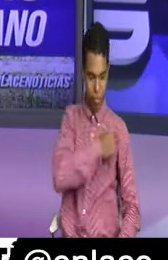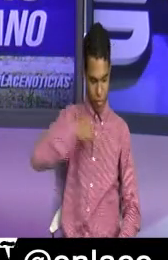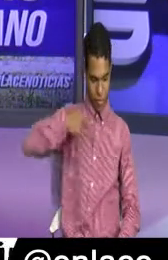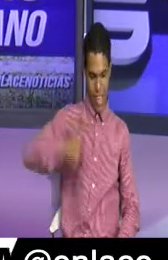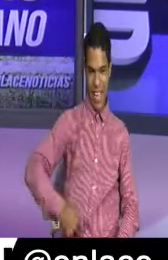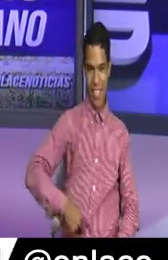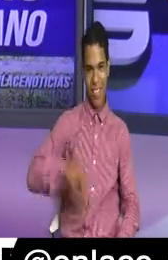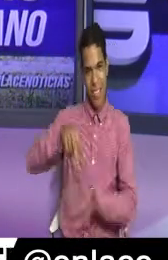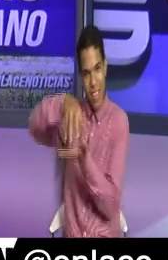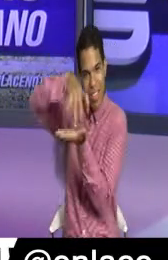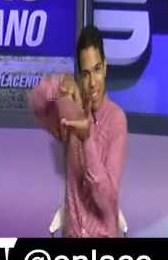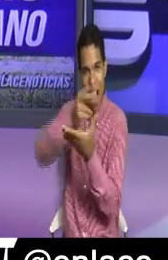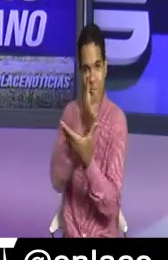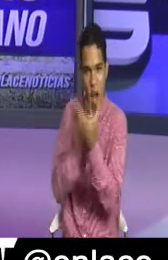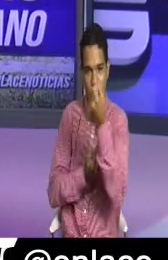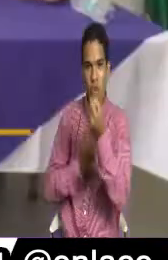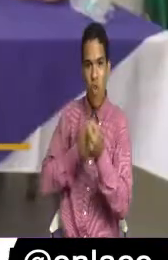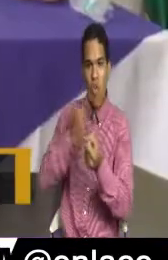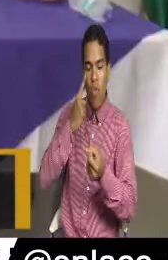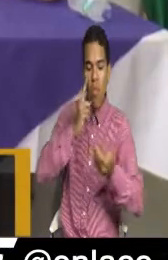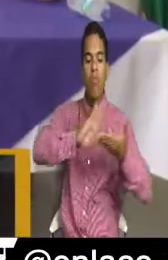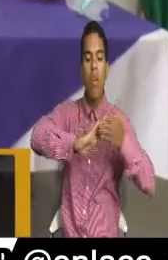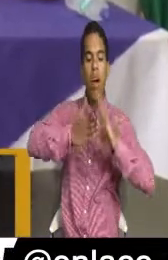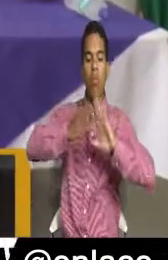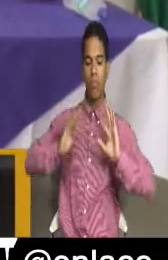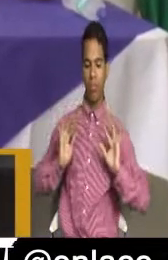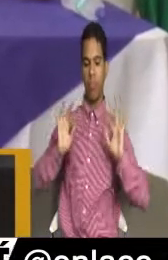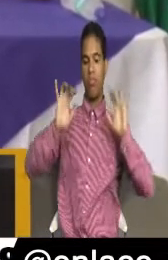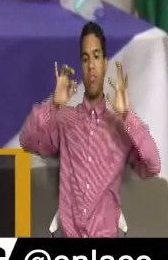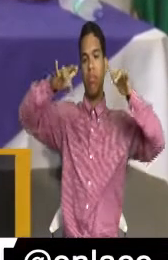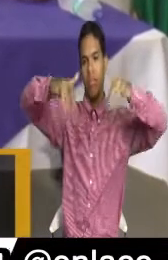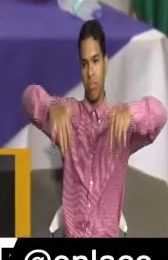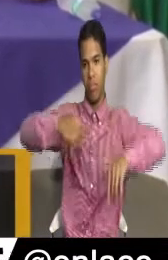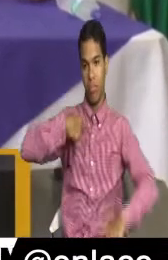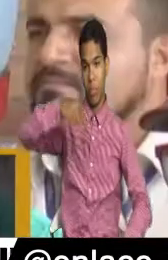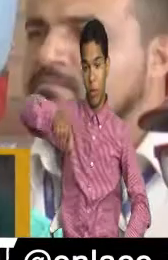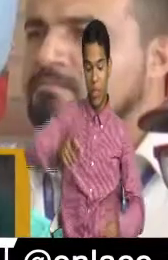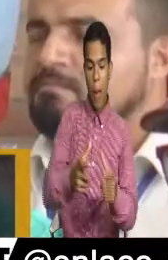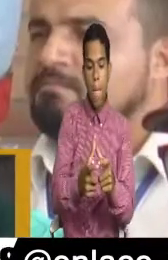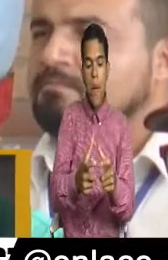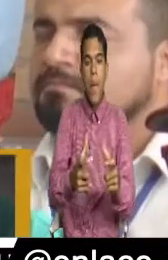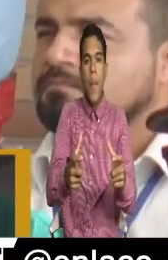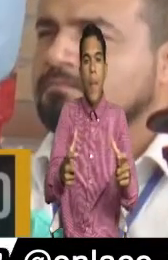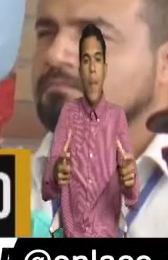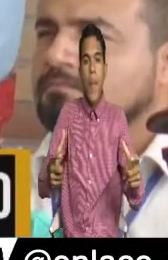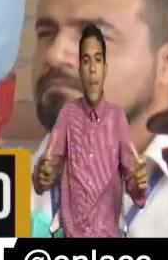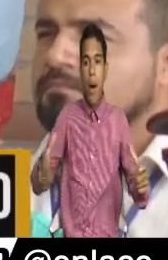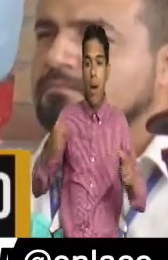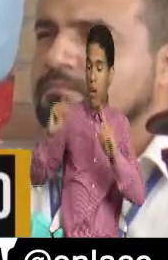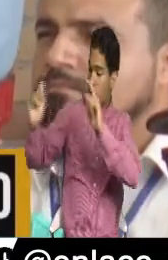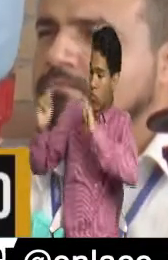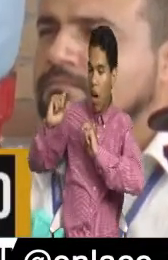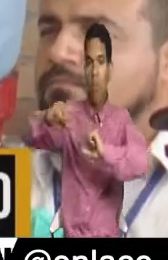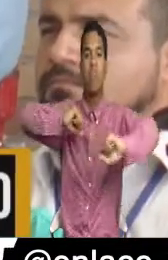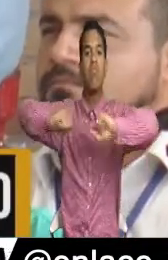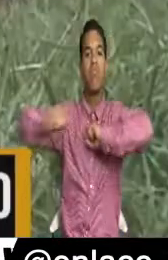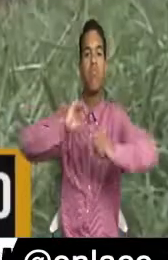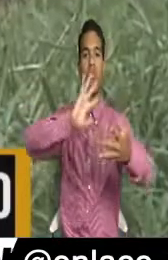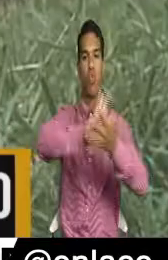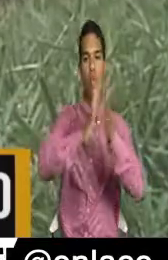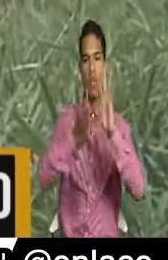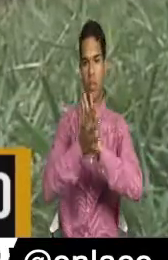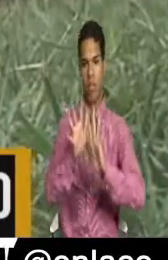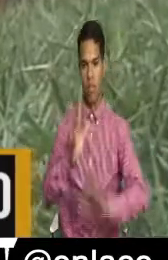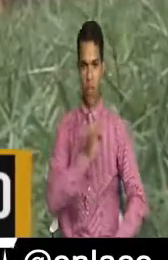ganaderos de la región. Respaldo decidido a la recuperación de la raza chino-santandereana recibió la labor que adelanta la Universidad de La Paz en el propósito